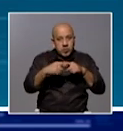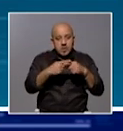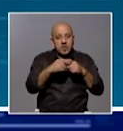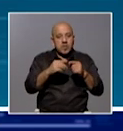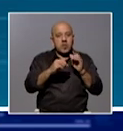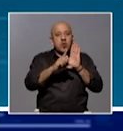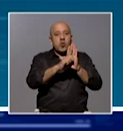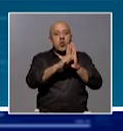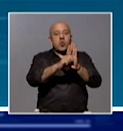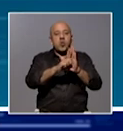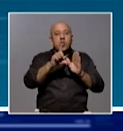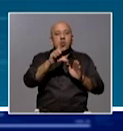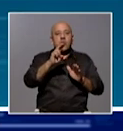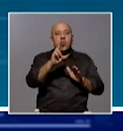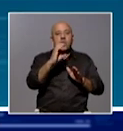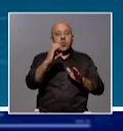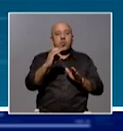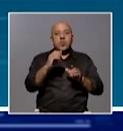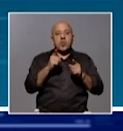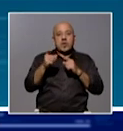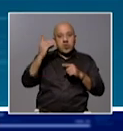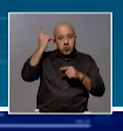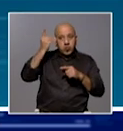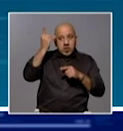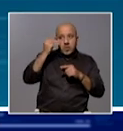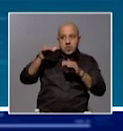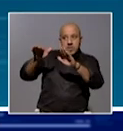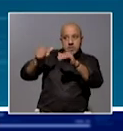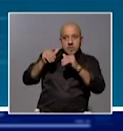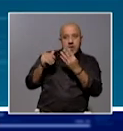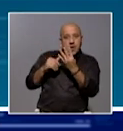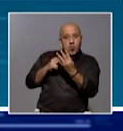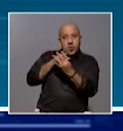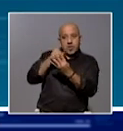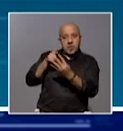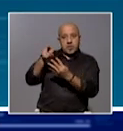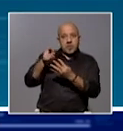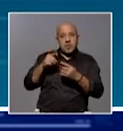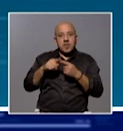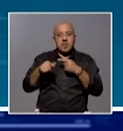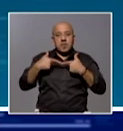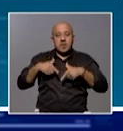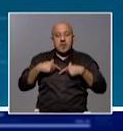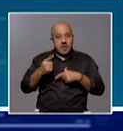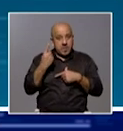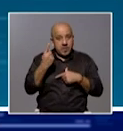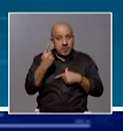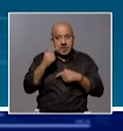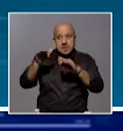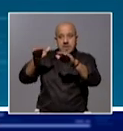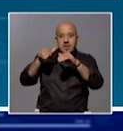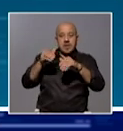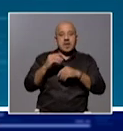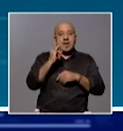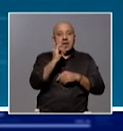proyecto de ley de urgente consideración y en la cámara baja a una interpelación a cuatro integrantes del gabinete la primera interpelación aparte